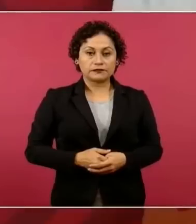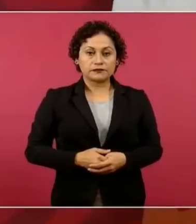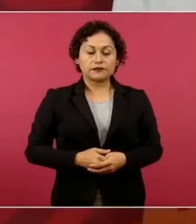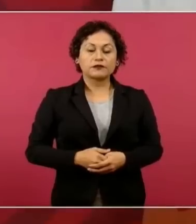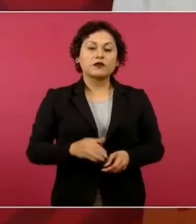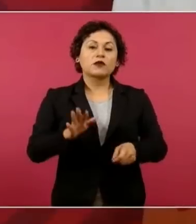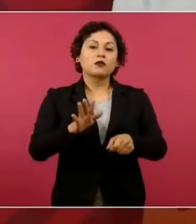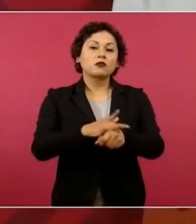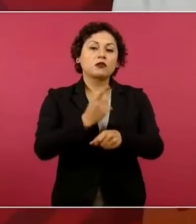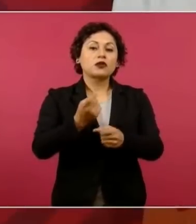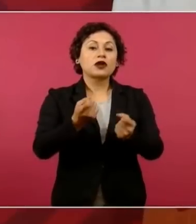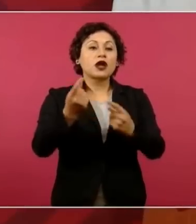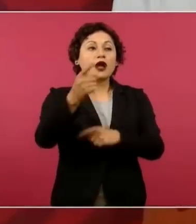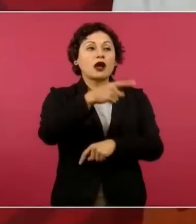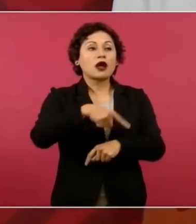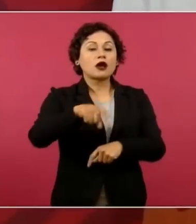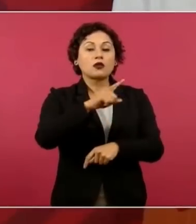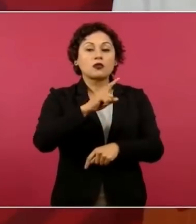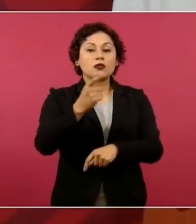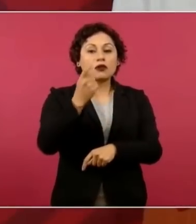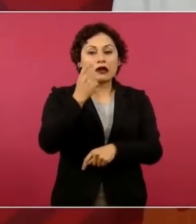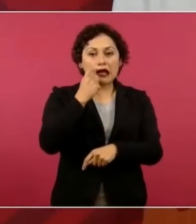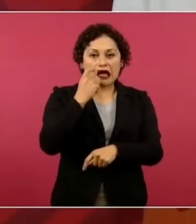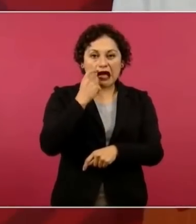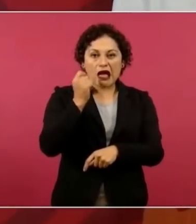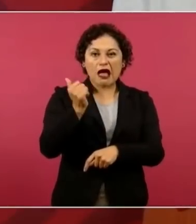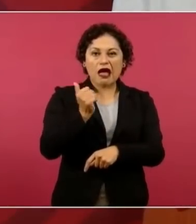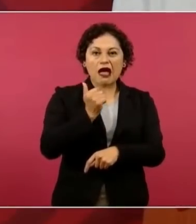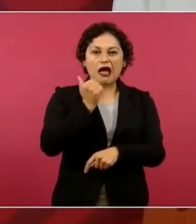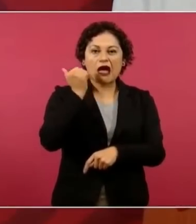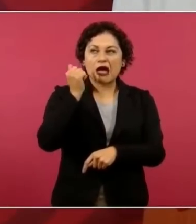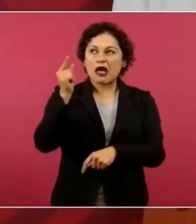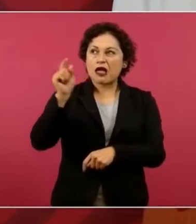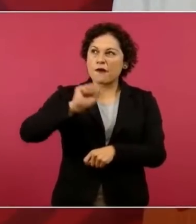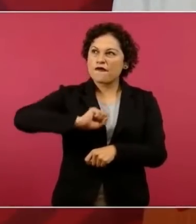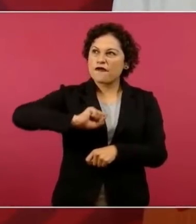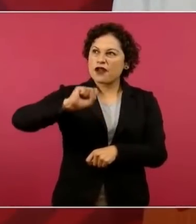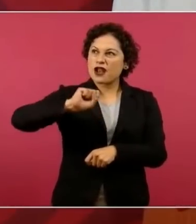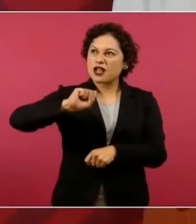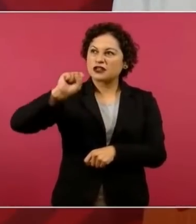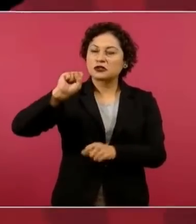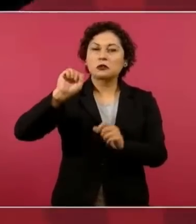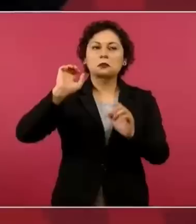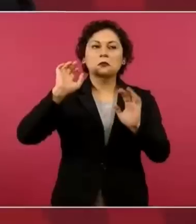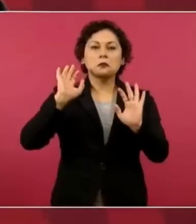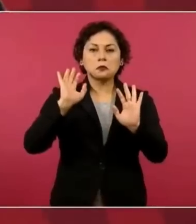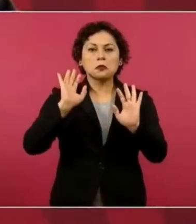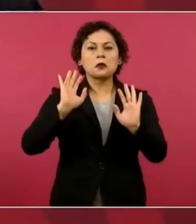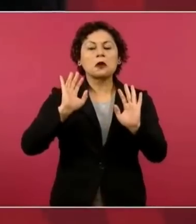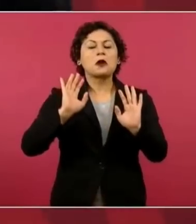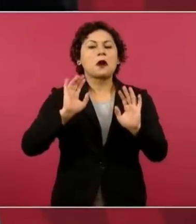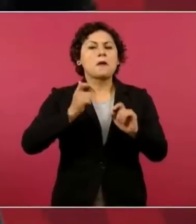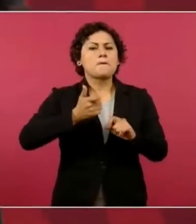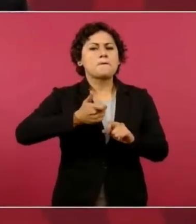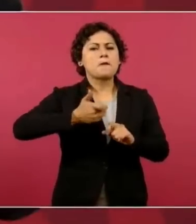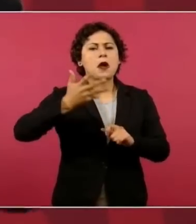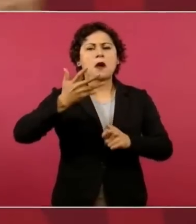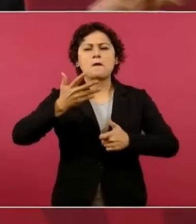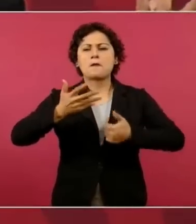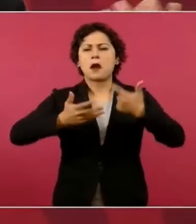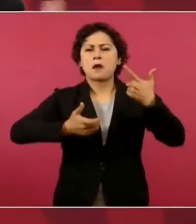como pretexto que hay inflación y entonces empieza una espiral de aumentos de